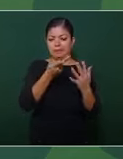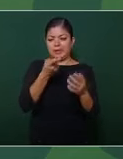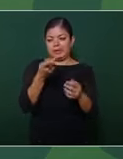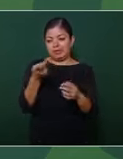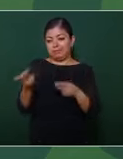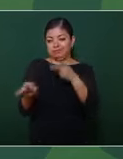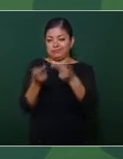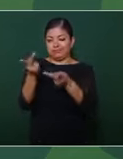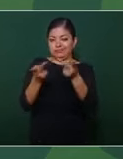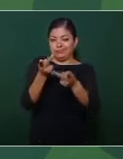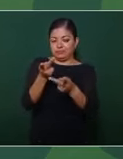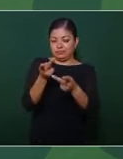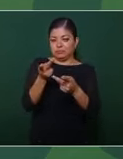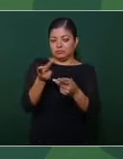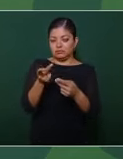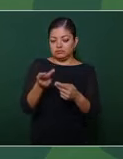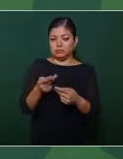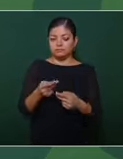y